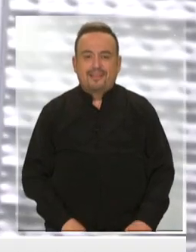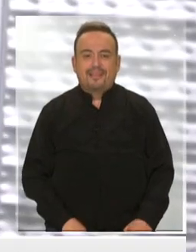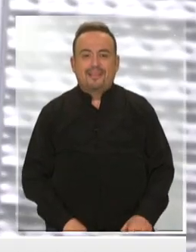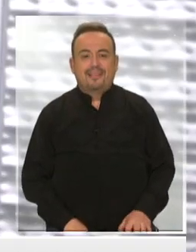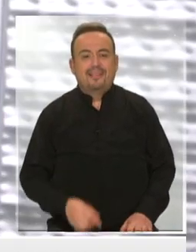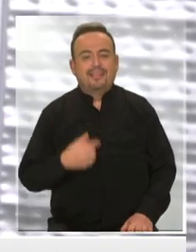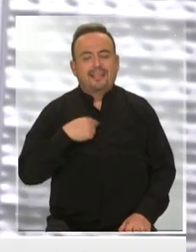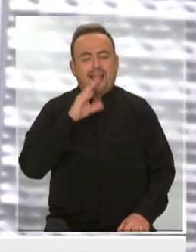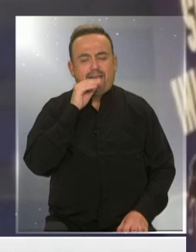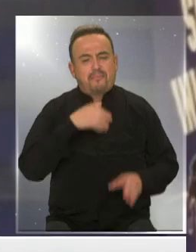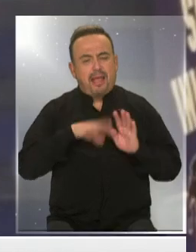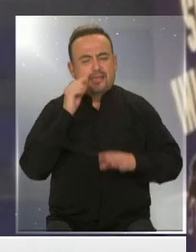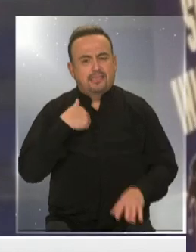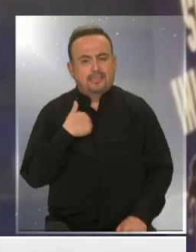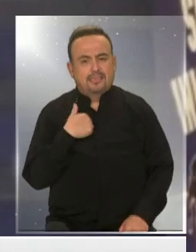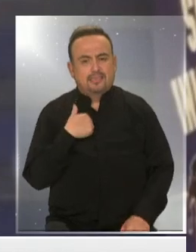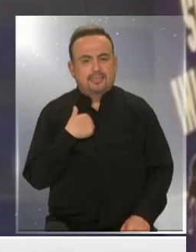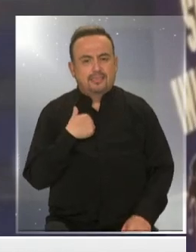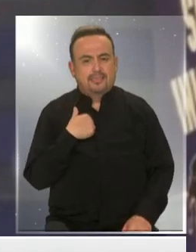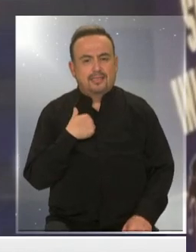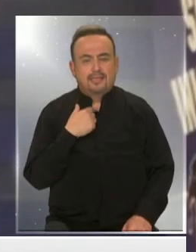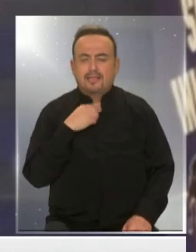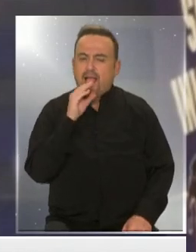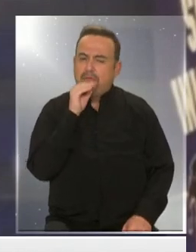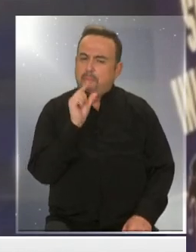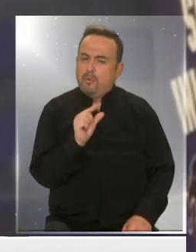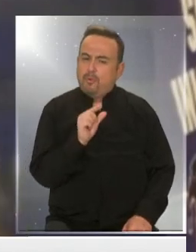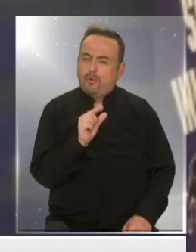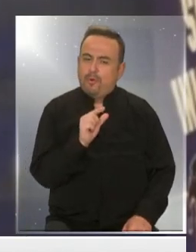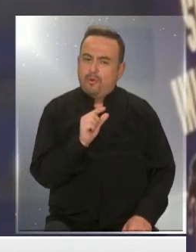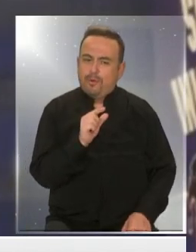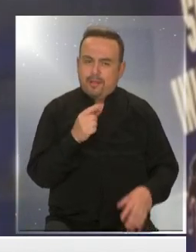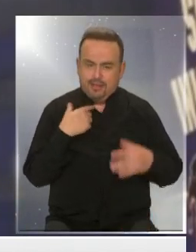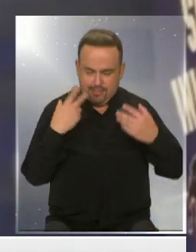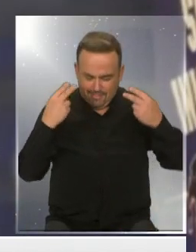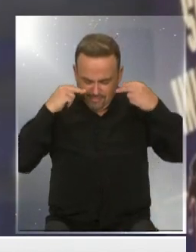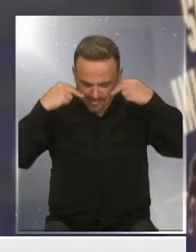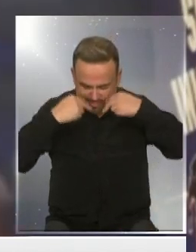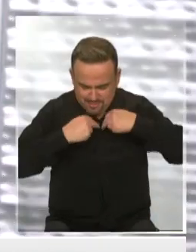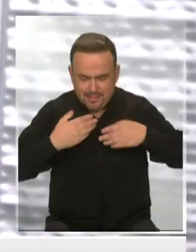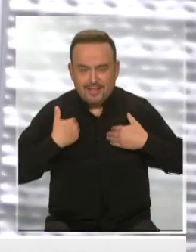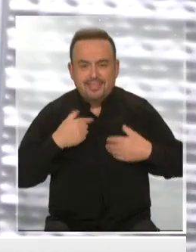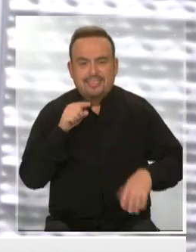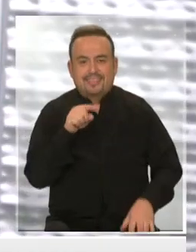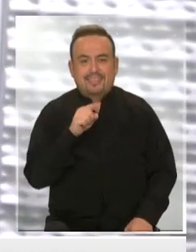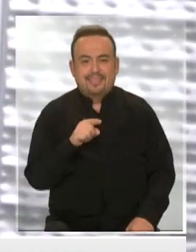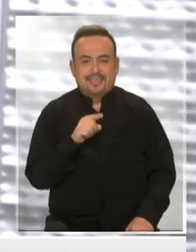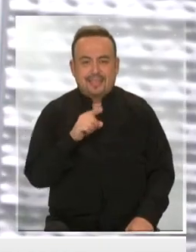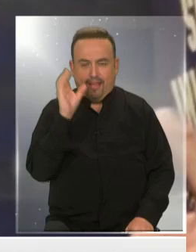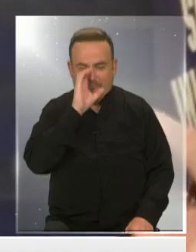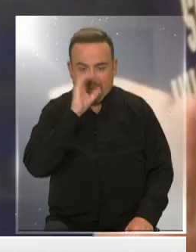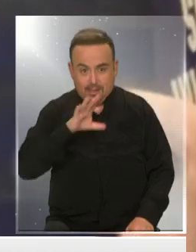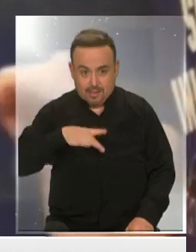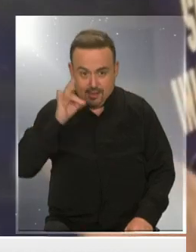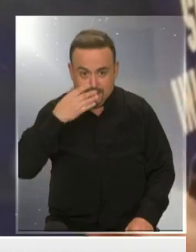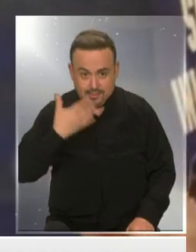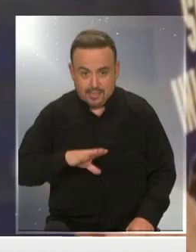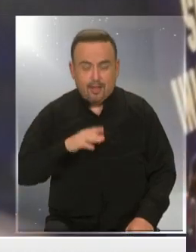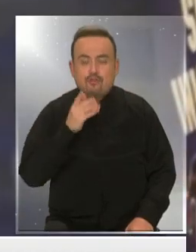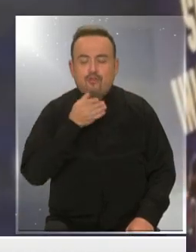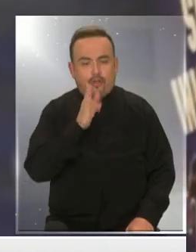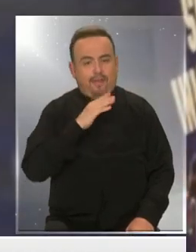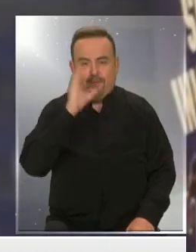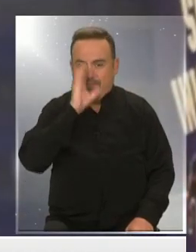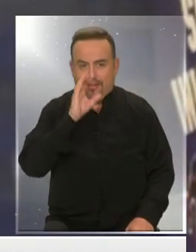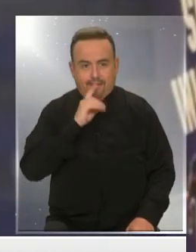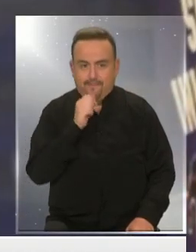¿Con quién hablo más? Estoy hablando poco. Estoy más que encontrándome conmigo mismo. Eso es. ¿Te estáis buscando? ¿Te encontraste? Me estoy buscando.